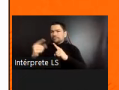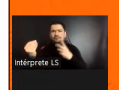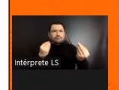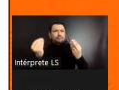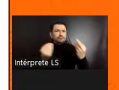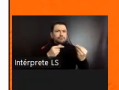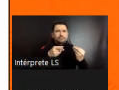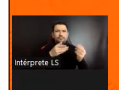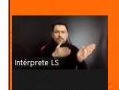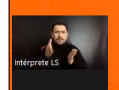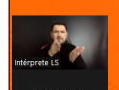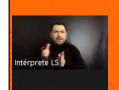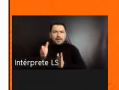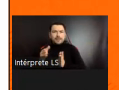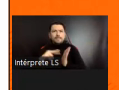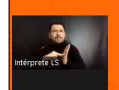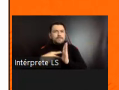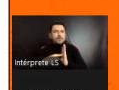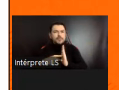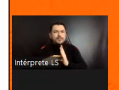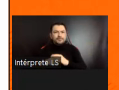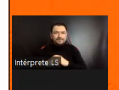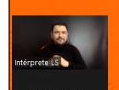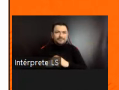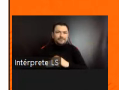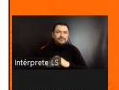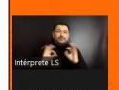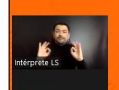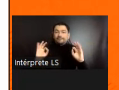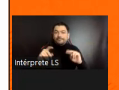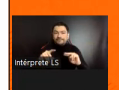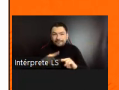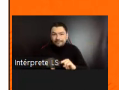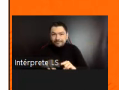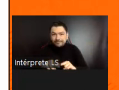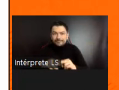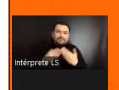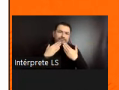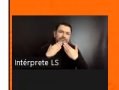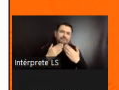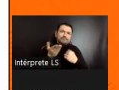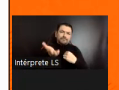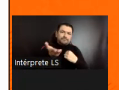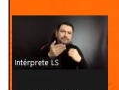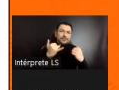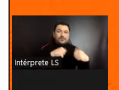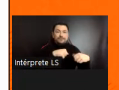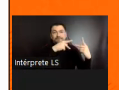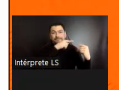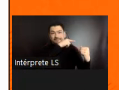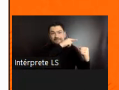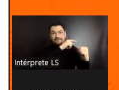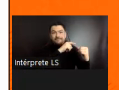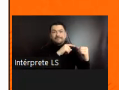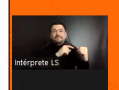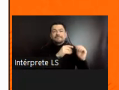Y nuevamente el propósito de mis diapositivas ha sido mostrarles cómo el manejo de la evidencia puede mejorar la respuesta